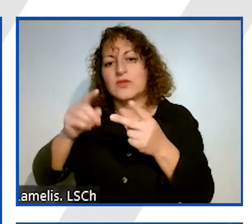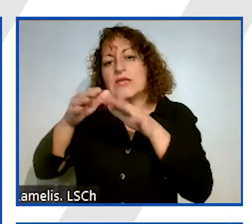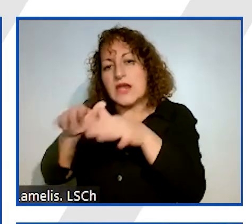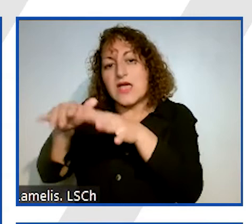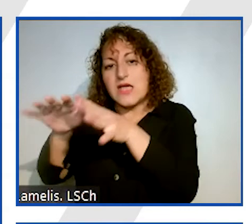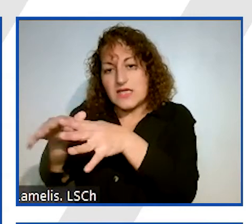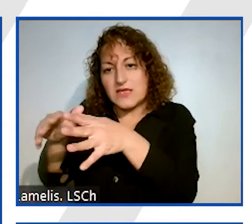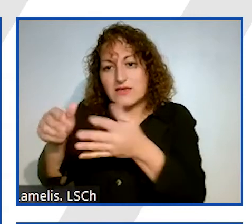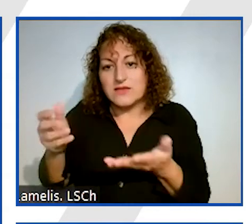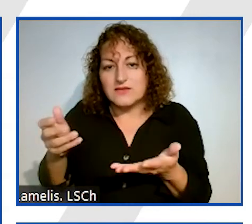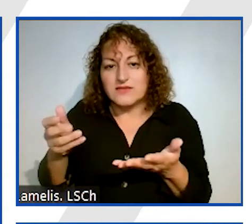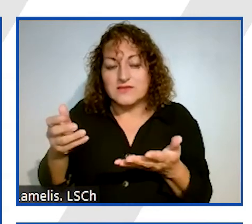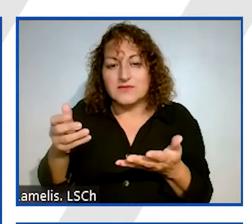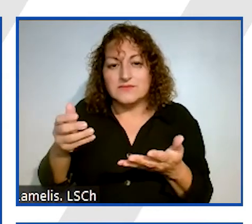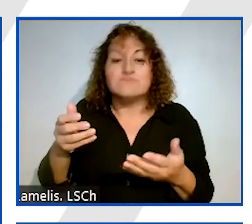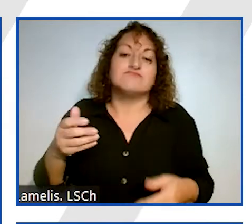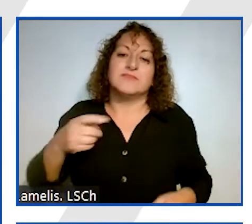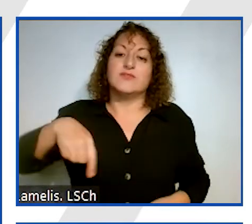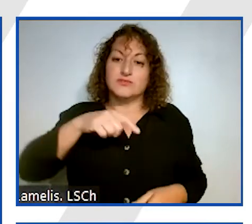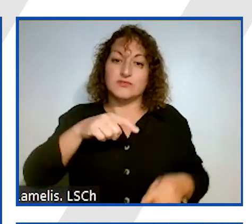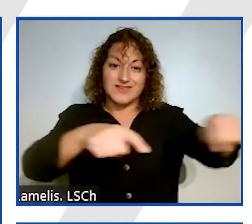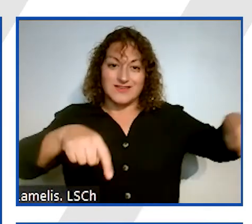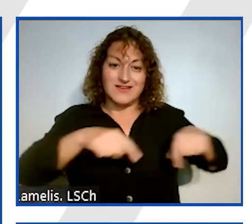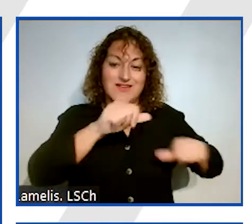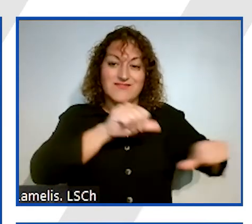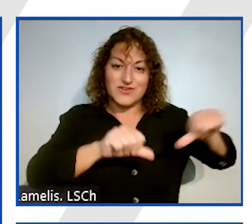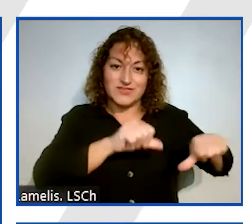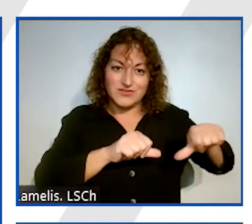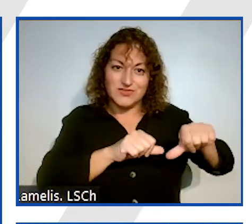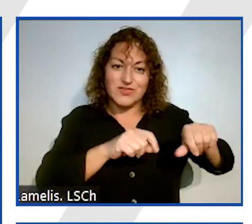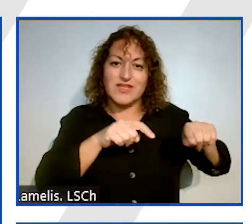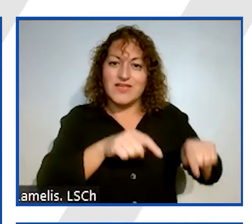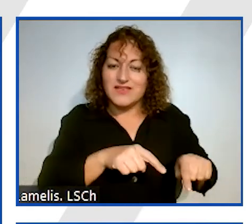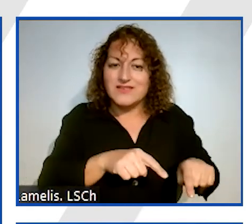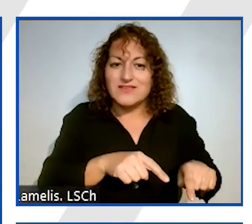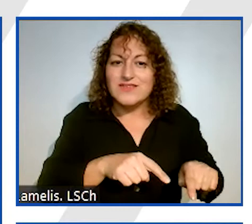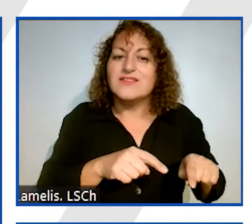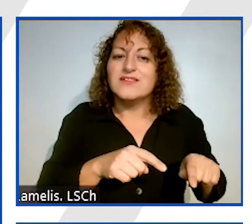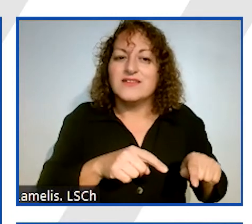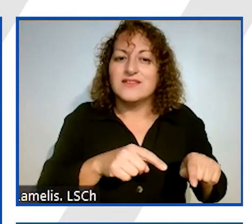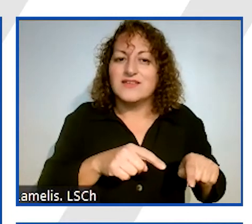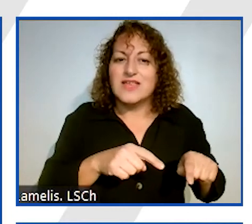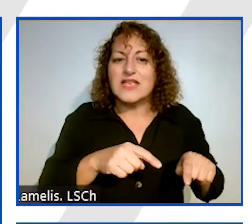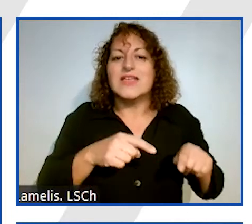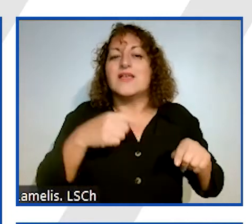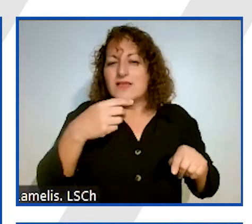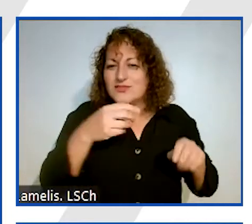Bueno, dentro de las cosas que hacemos nosotros en el laboratorio, una de las principales es esto que estoy haciendo, es